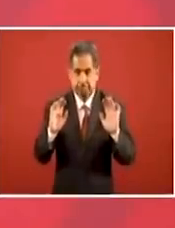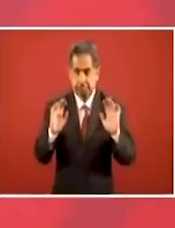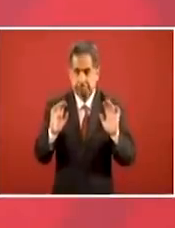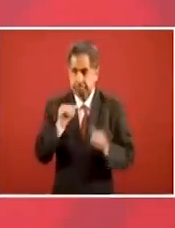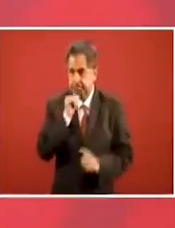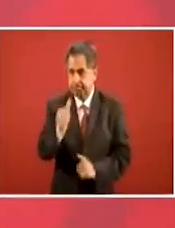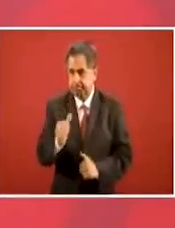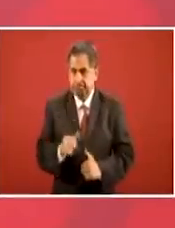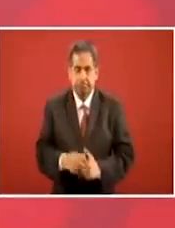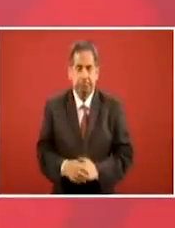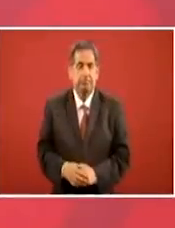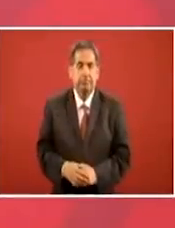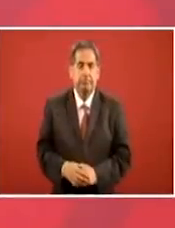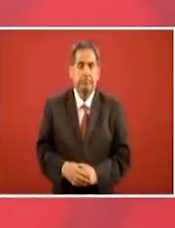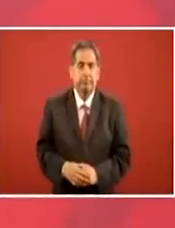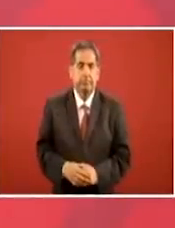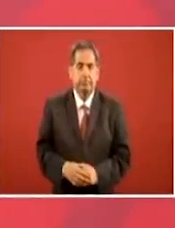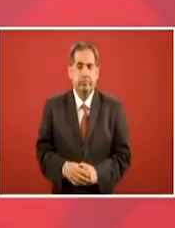Nada.